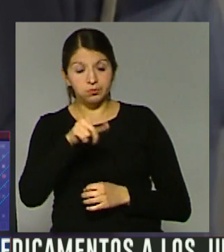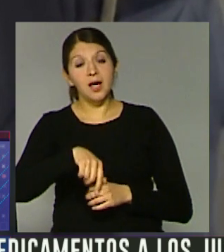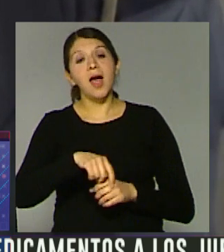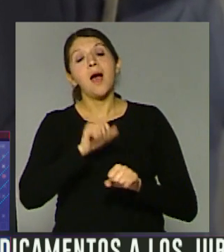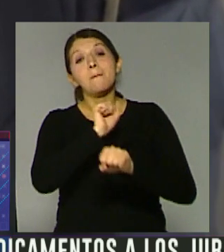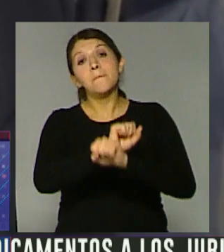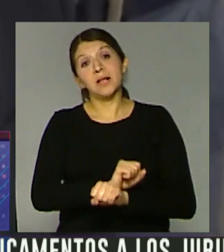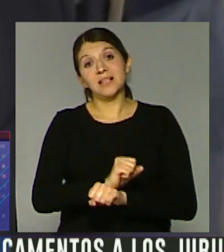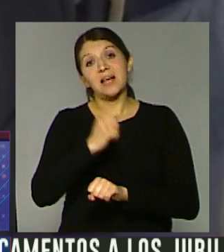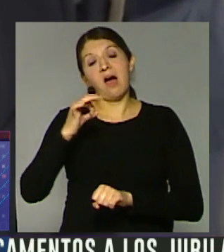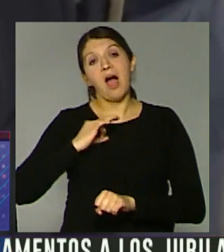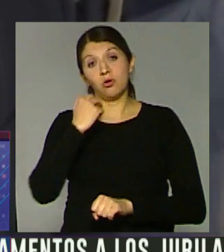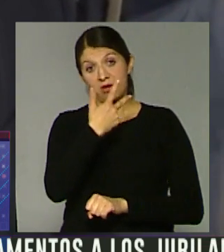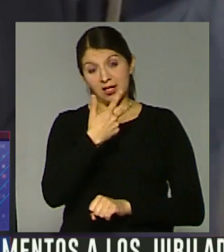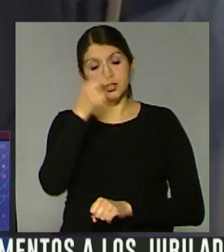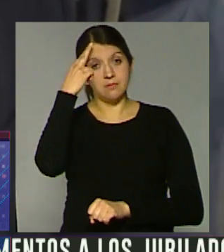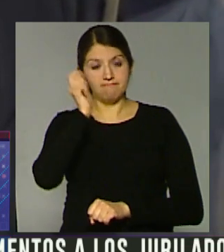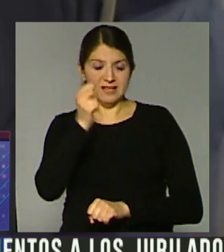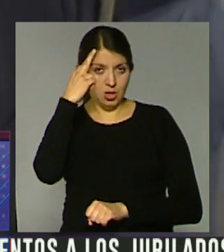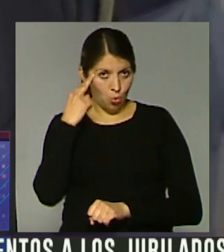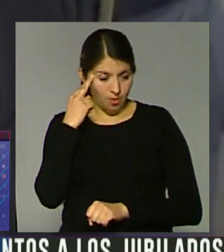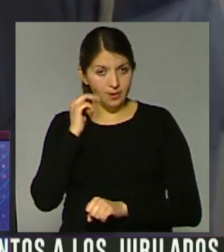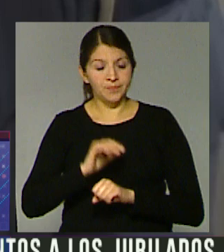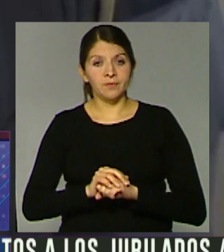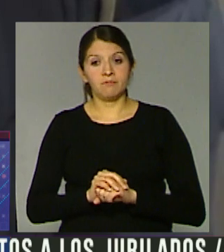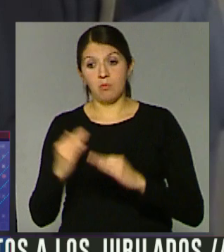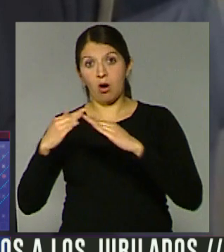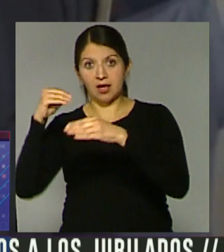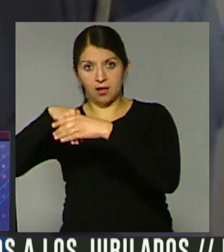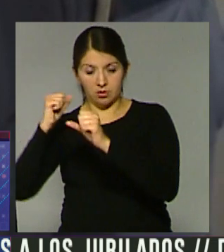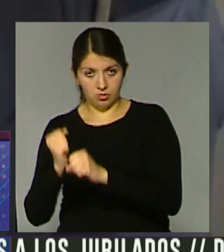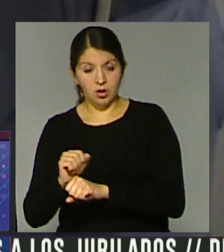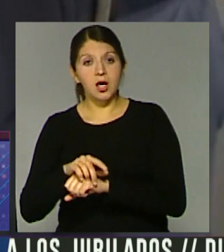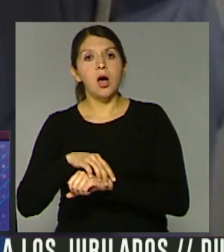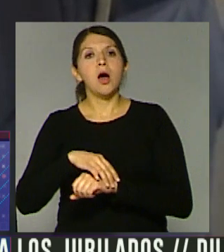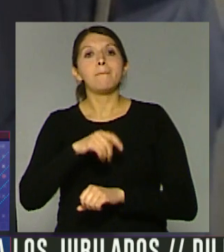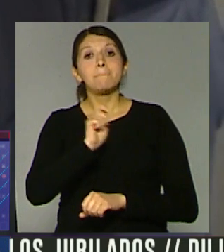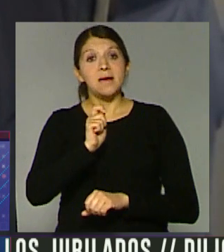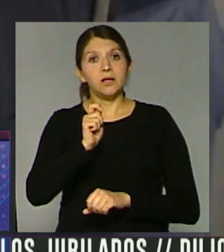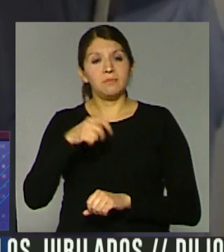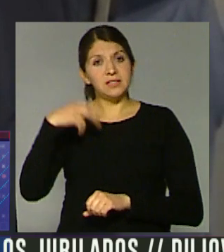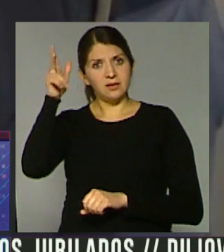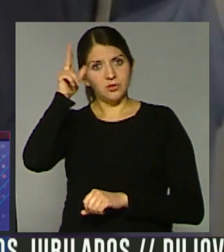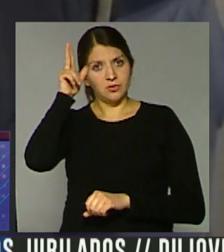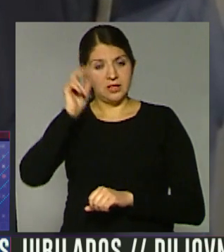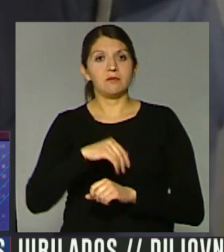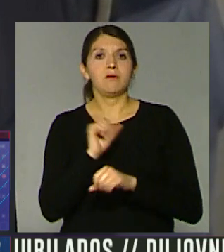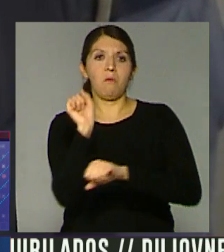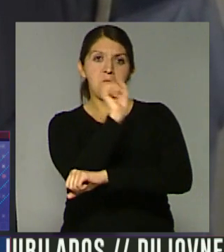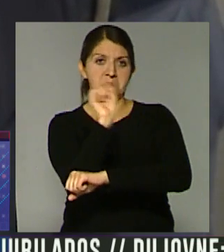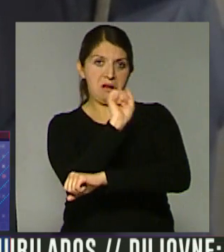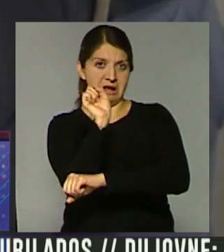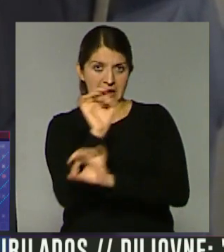domiciliaria, 8 años de inhabilitación para conducir cualquier vehículo automotor.